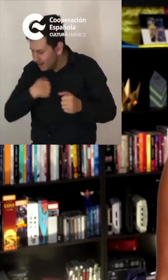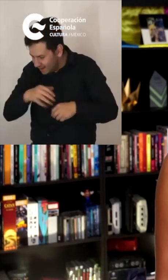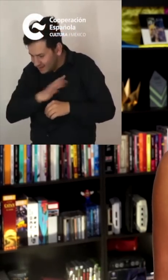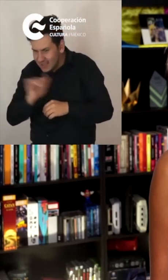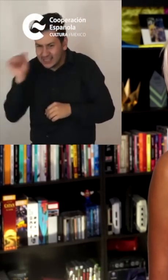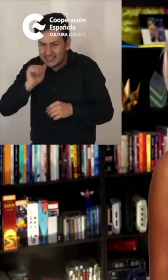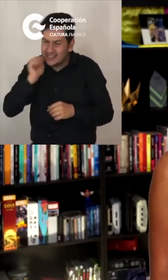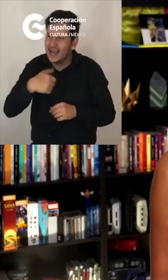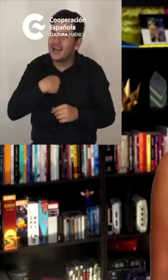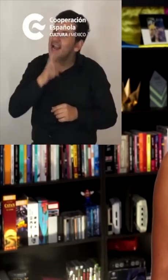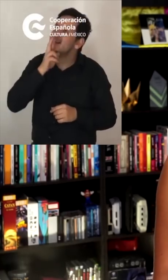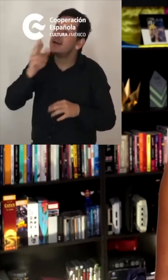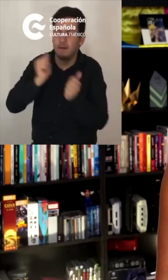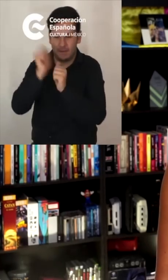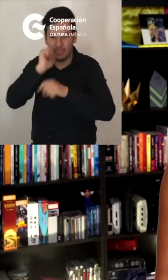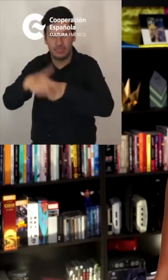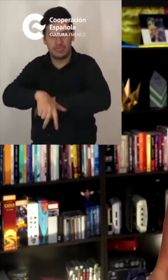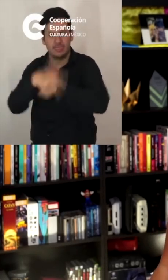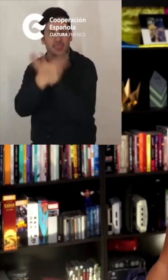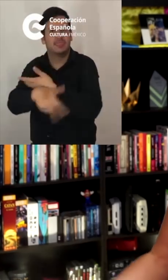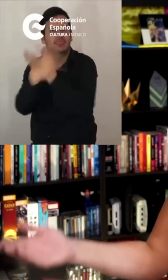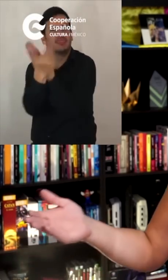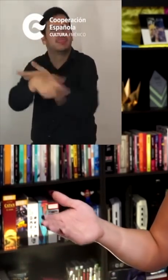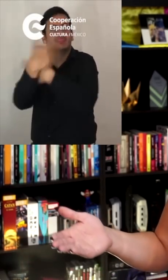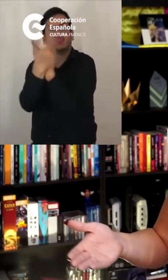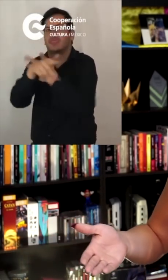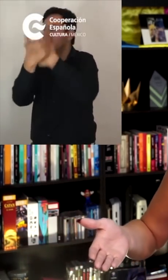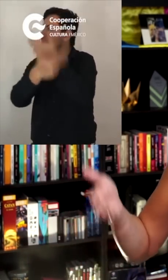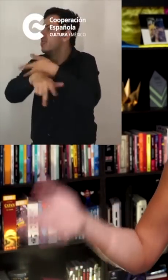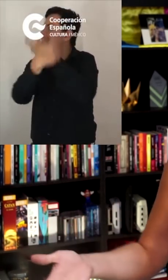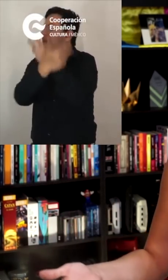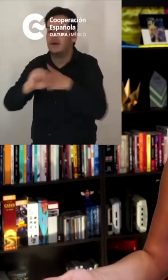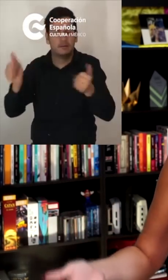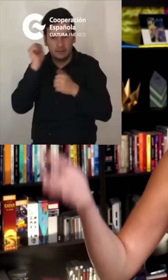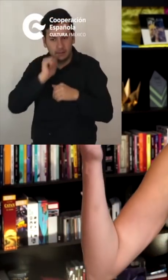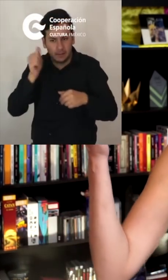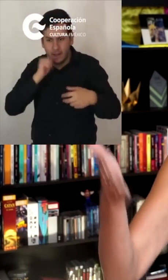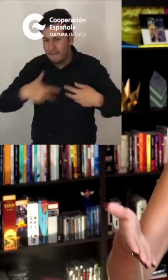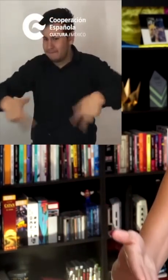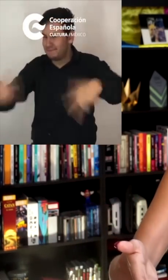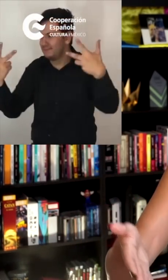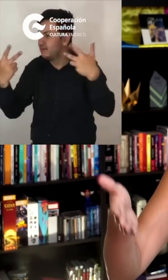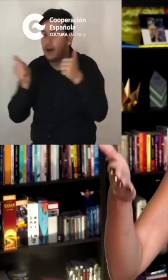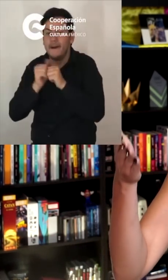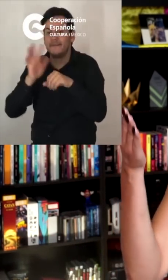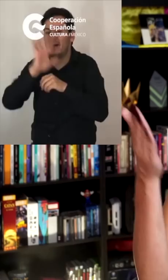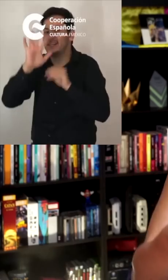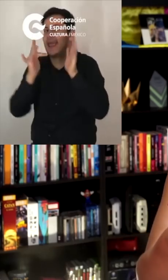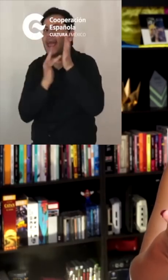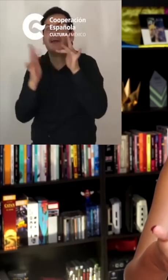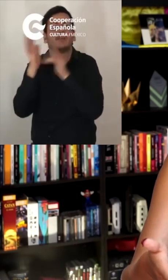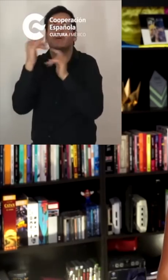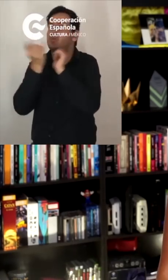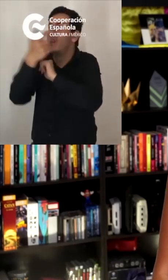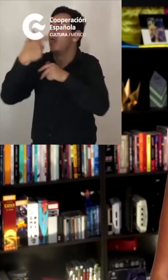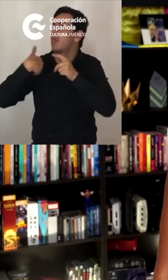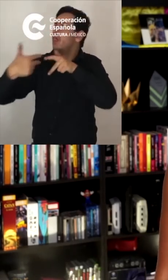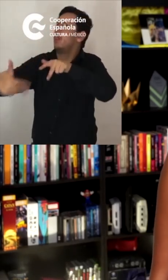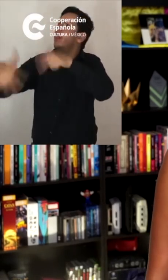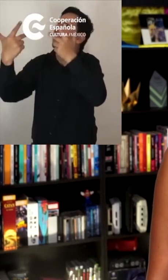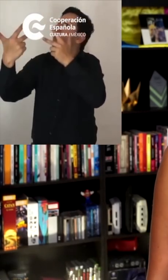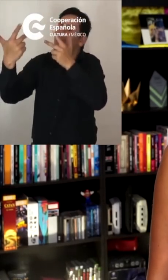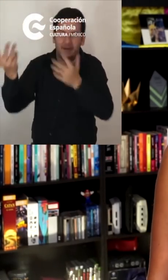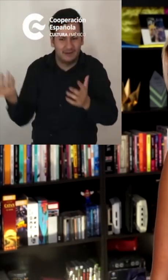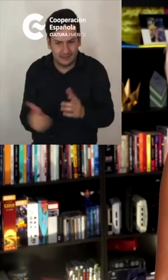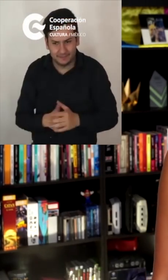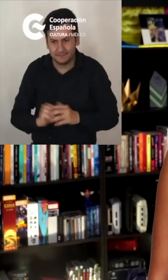más sino contestar la videollamada de la vida online. Todo parece indicar que Jesús ha vuelto por llamada. Vía Zoom. Y aún así, es bien triste